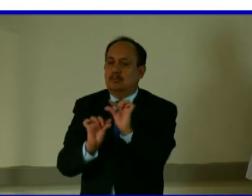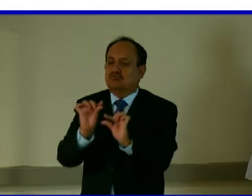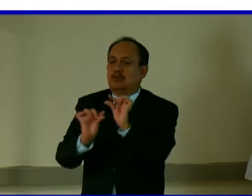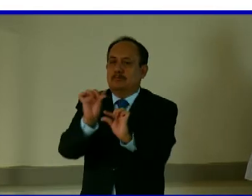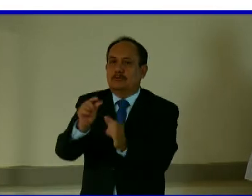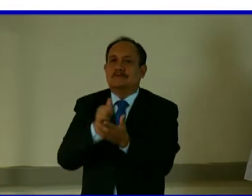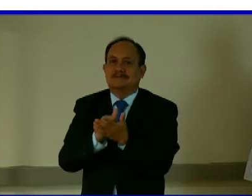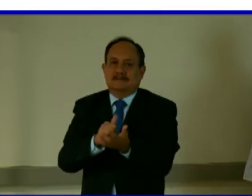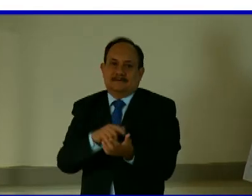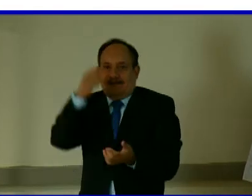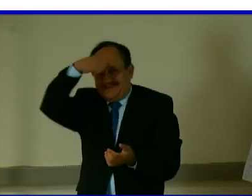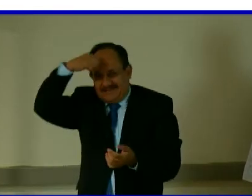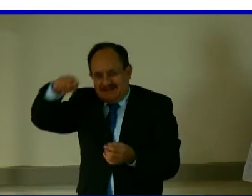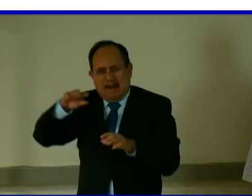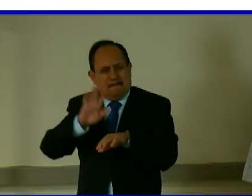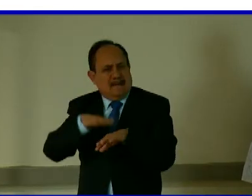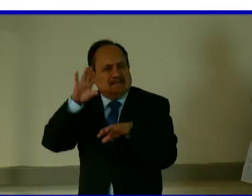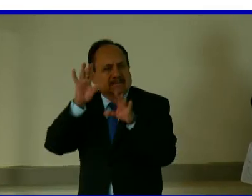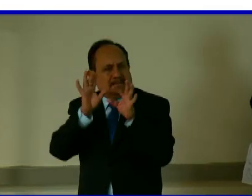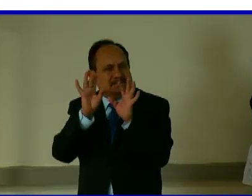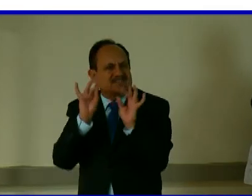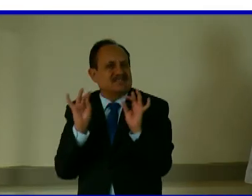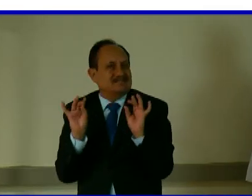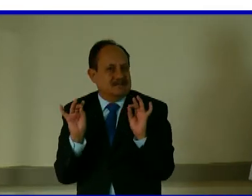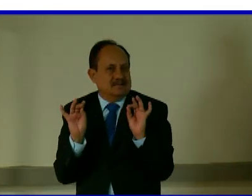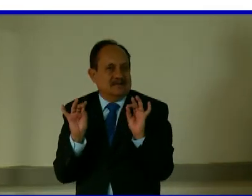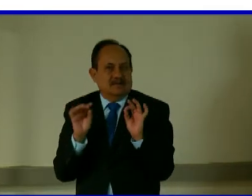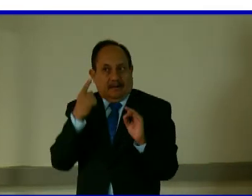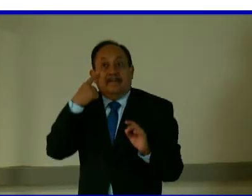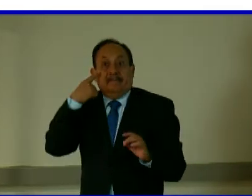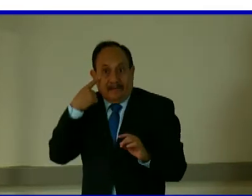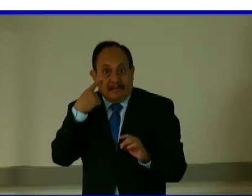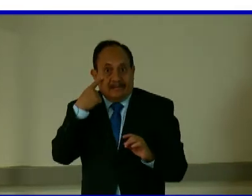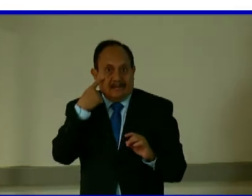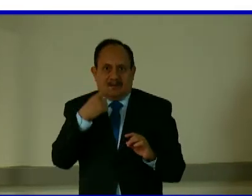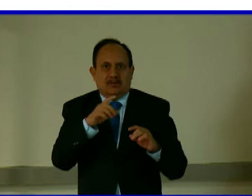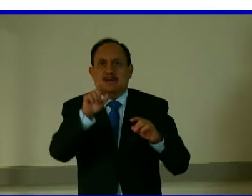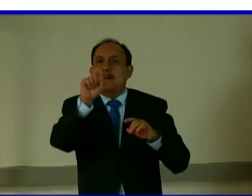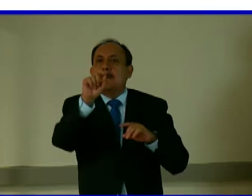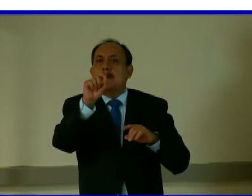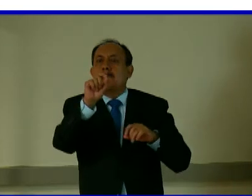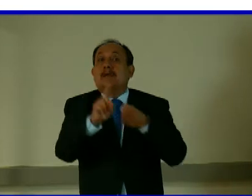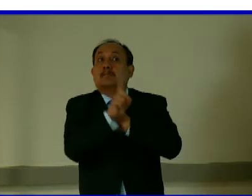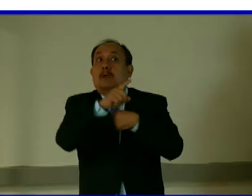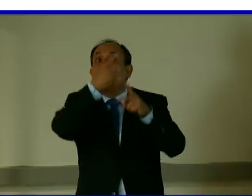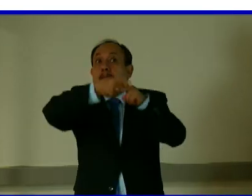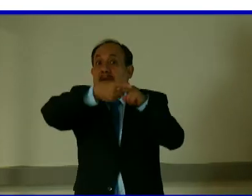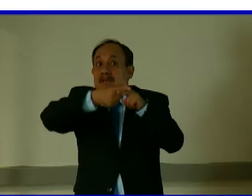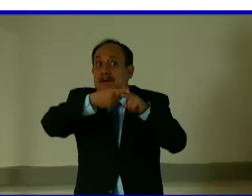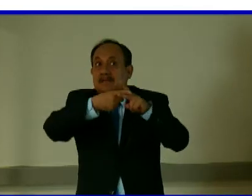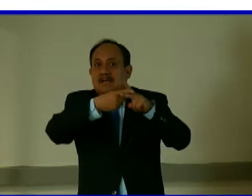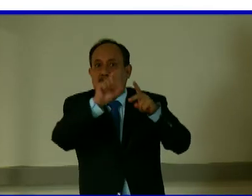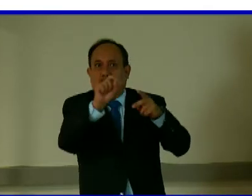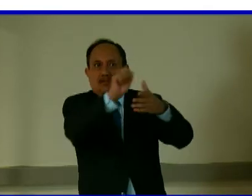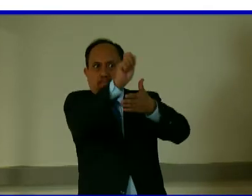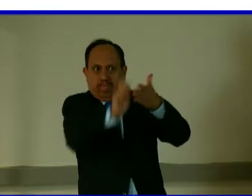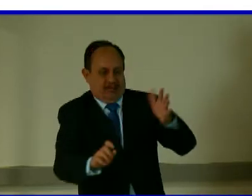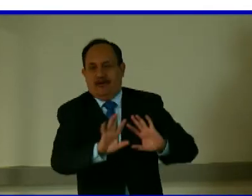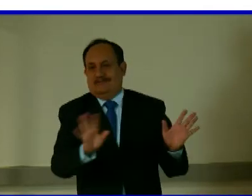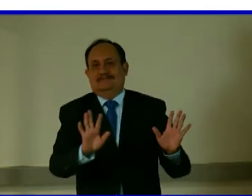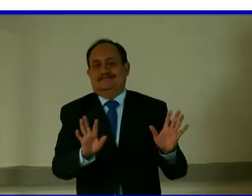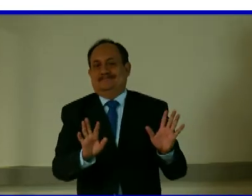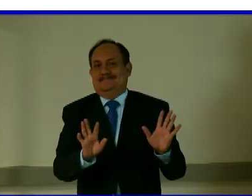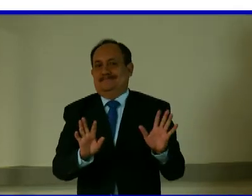La estrategia más sencilla es, mira, no tienes 20 problemas de matemáticas que hacer. Lo que tienes son